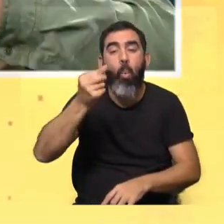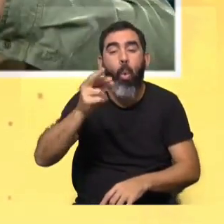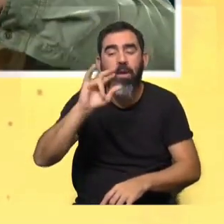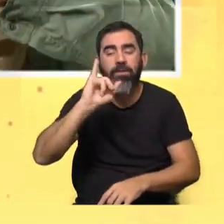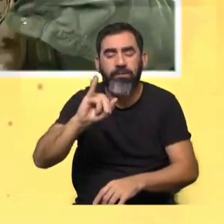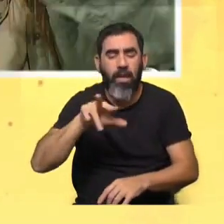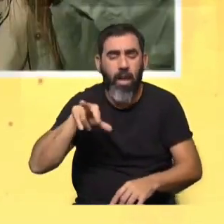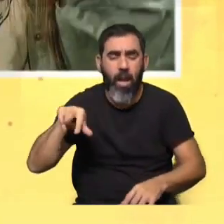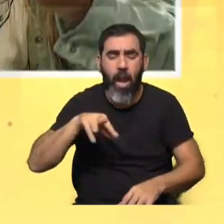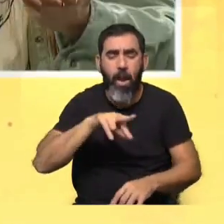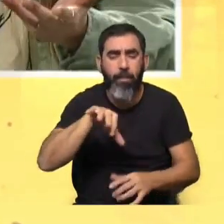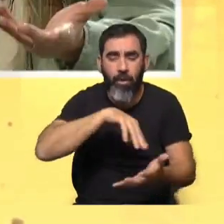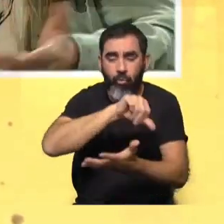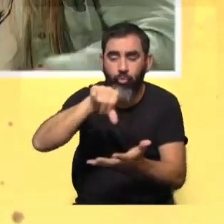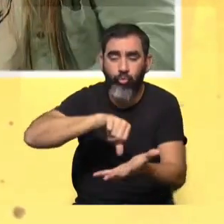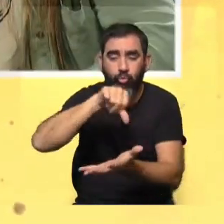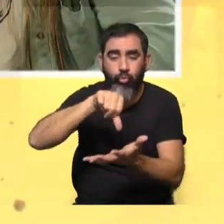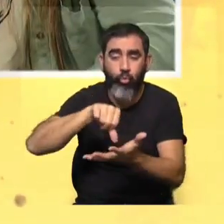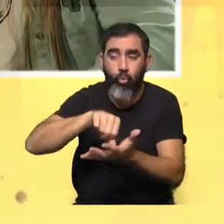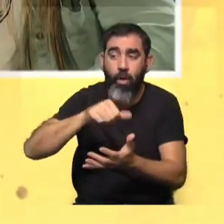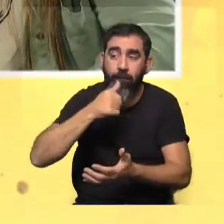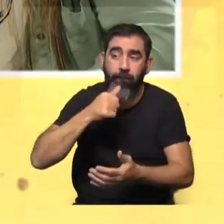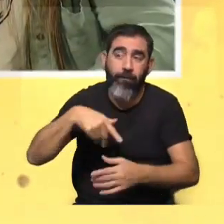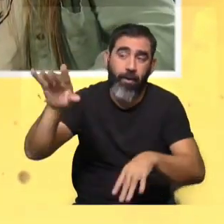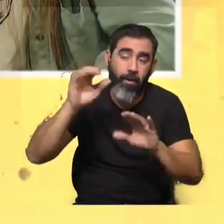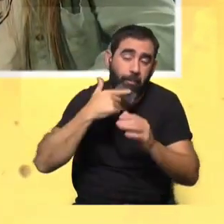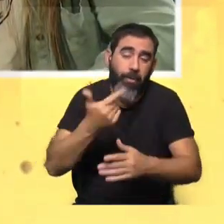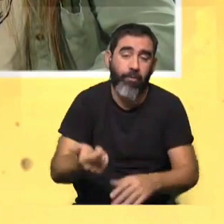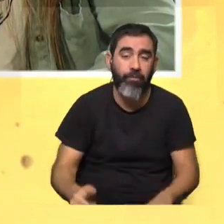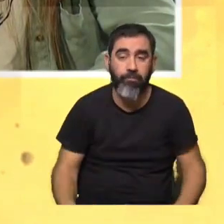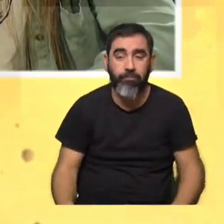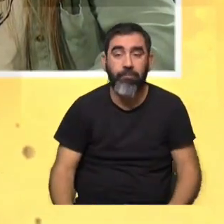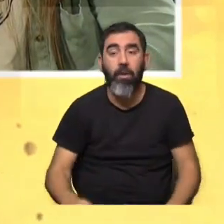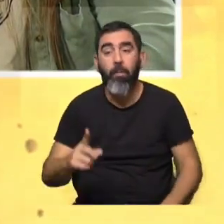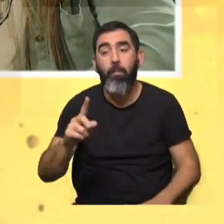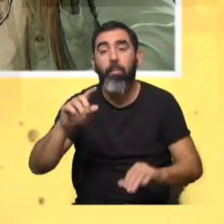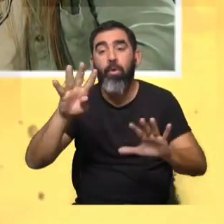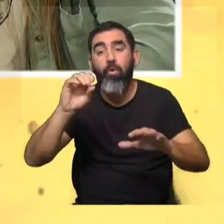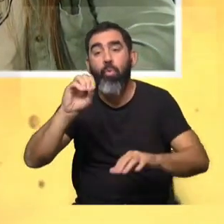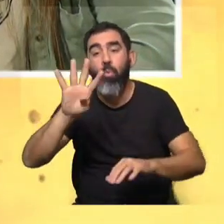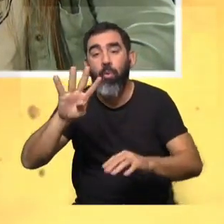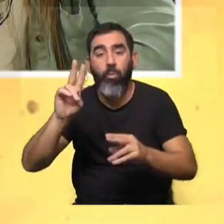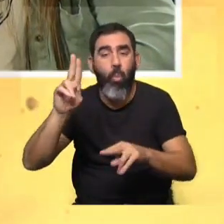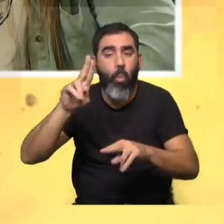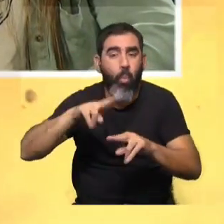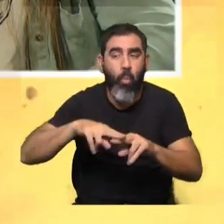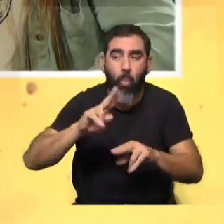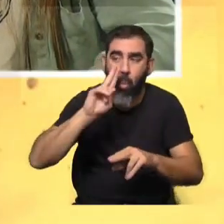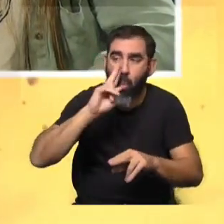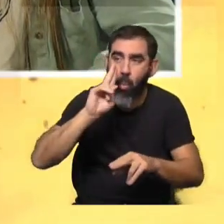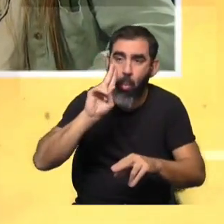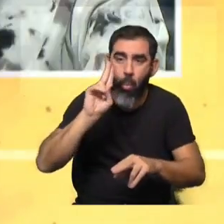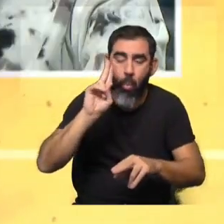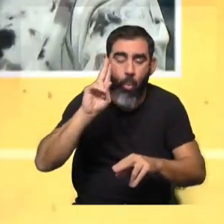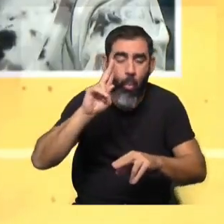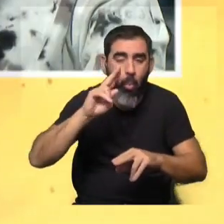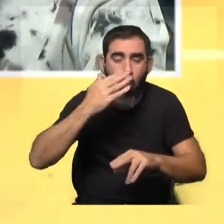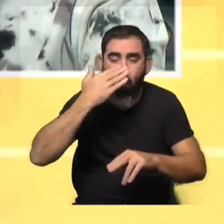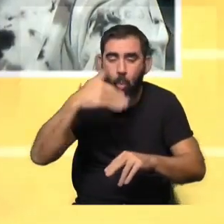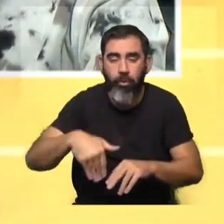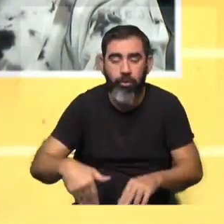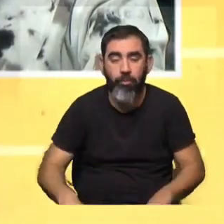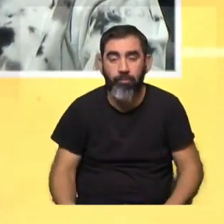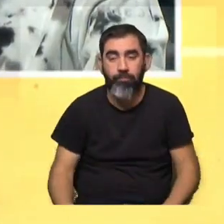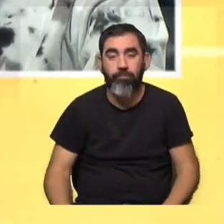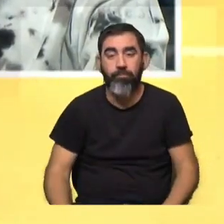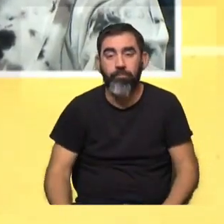por la evidencia. ciudadela. Así que, pero bueno, en 1904 lo perdimos. Hace Fue la 120 única años, pero- información, la última de un